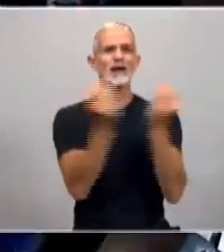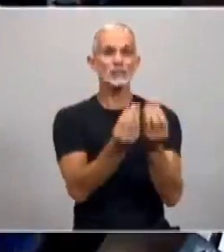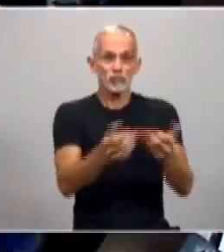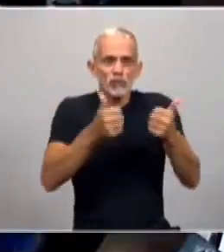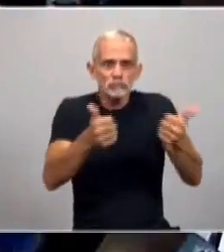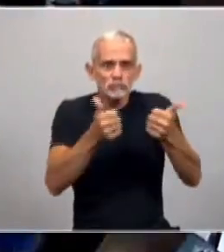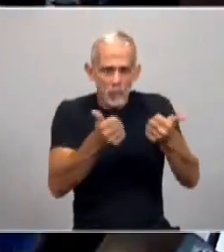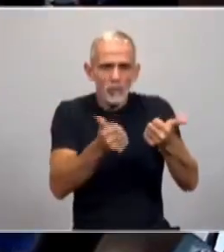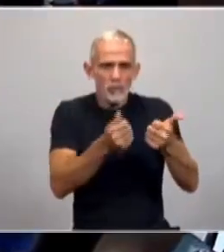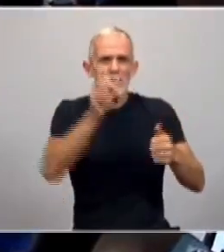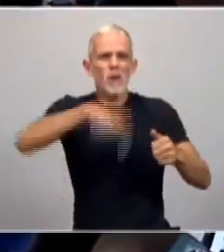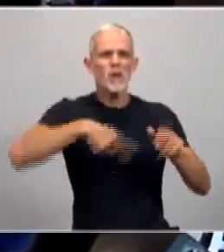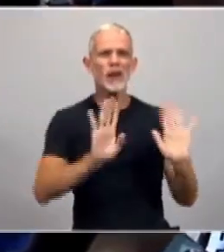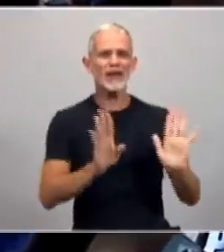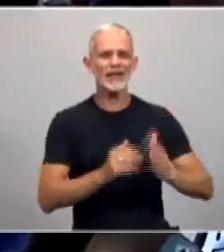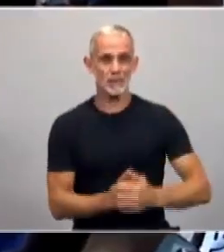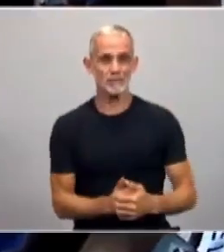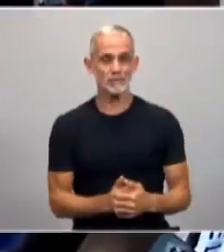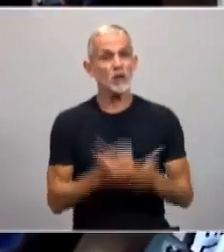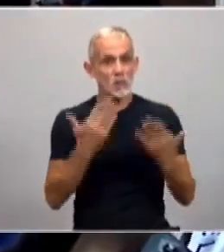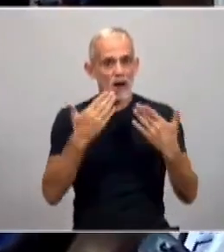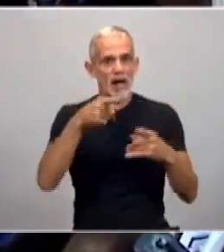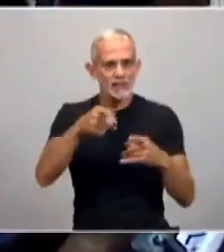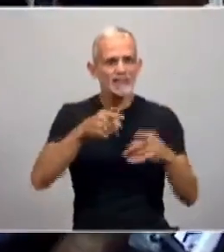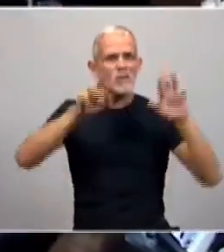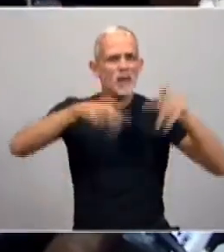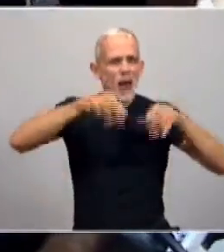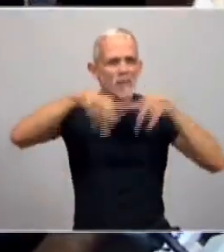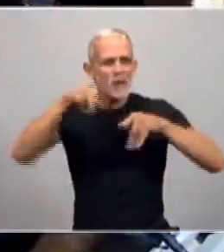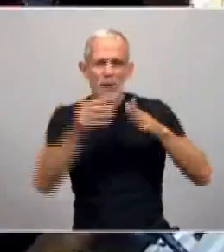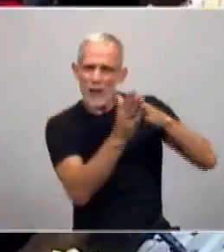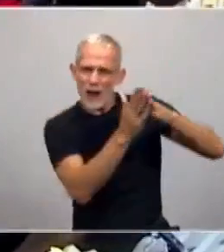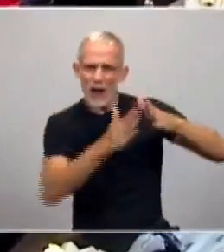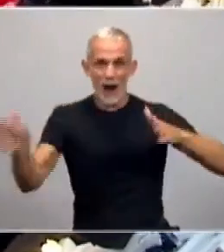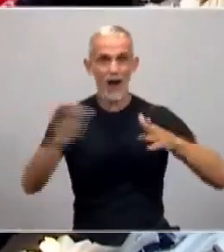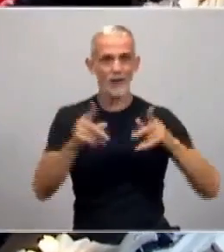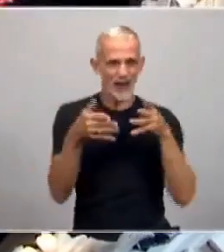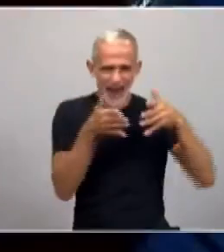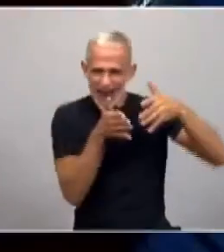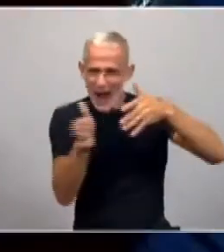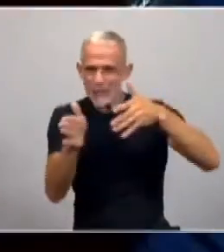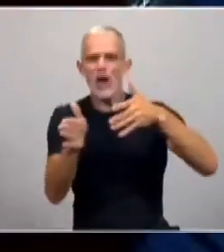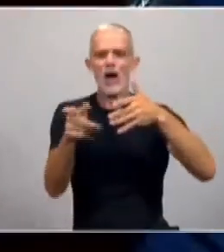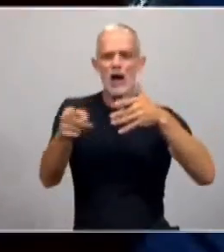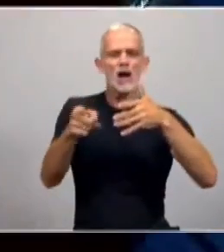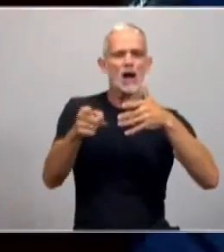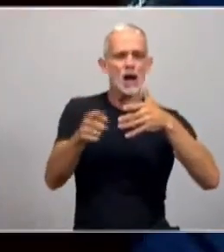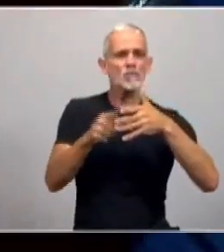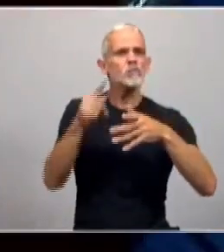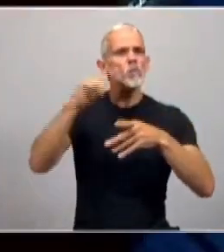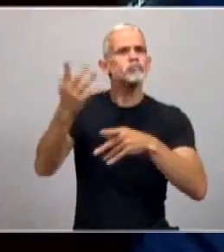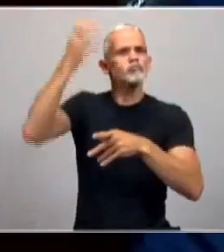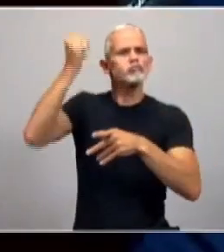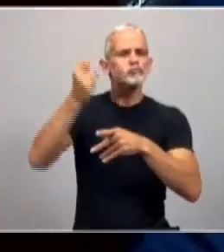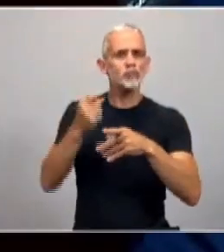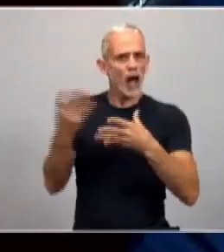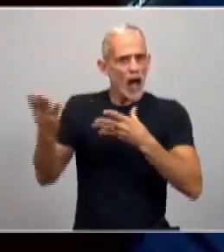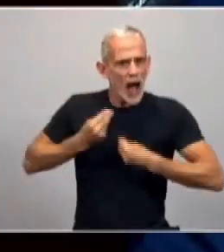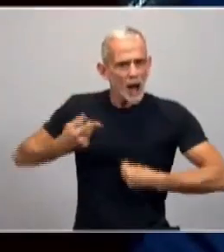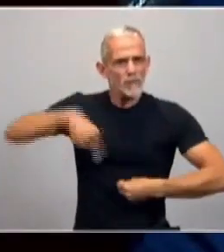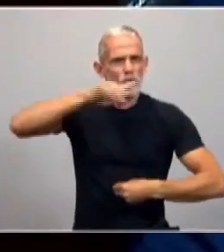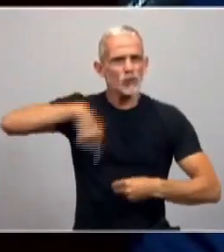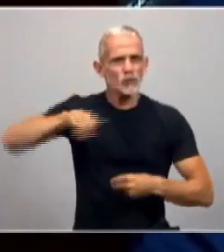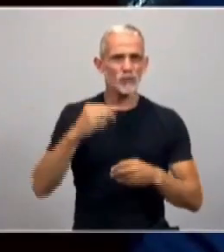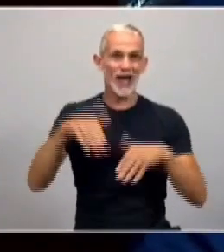muy positivos. Gracias a la puesta en práctica de ese plan, de ese rumbo, pudimos obtener un contundente respaldo en